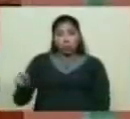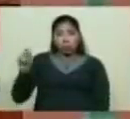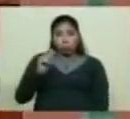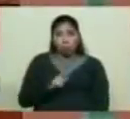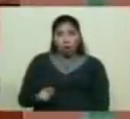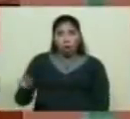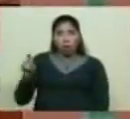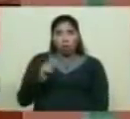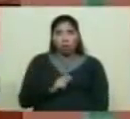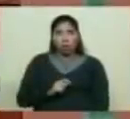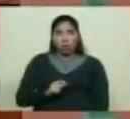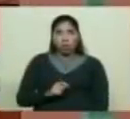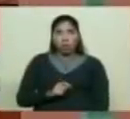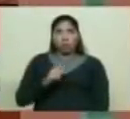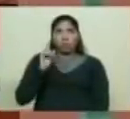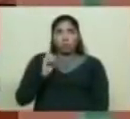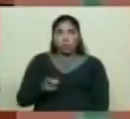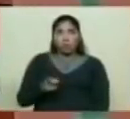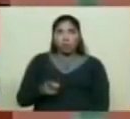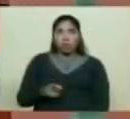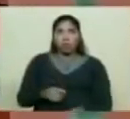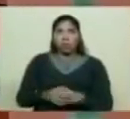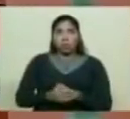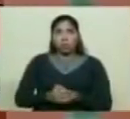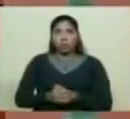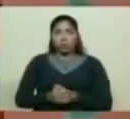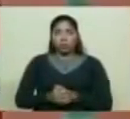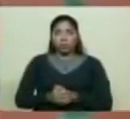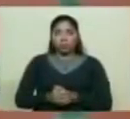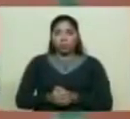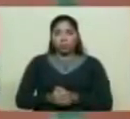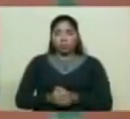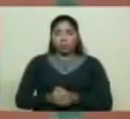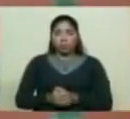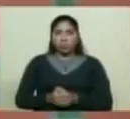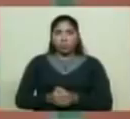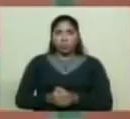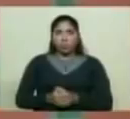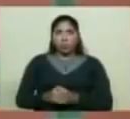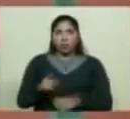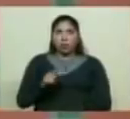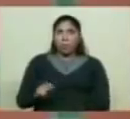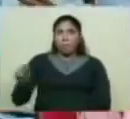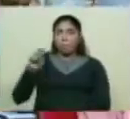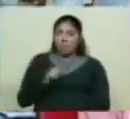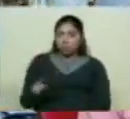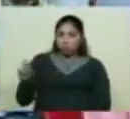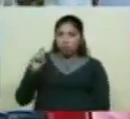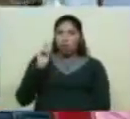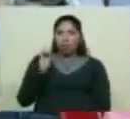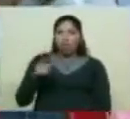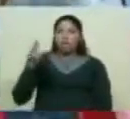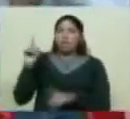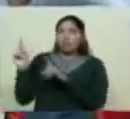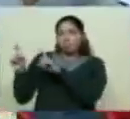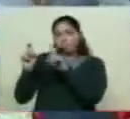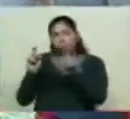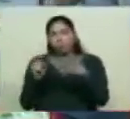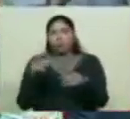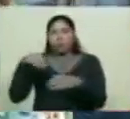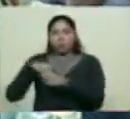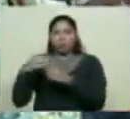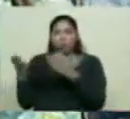maestra tenemos que hacer de significaciones cómo es con extractos del discurso del libertador simón